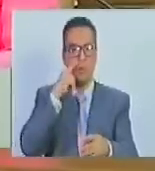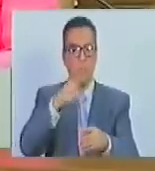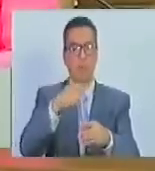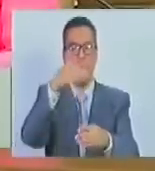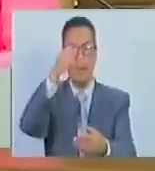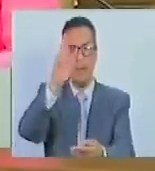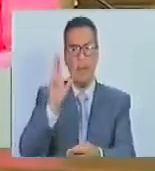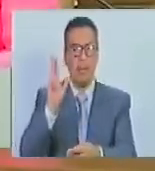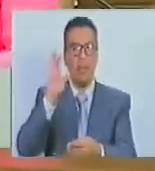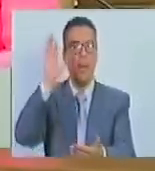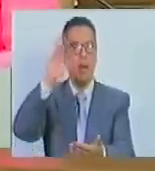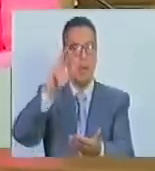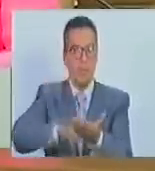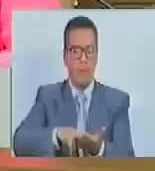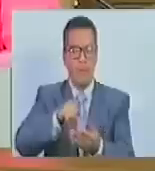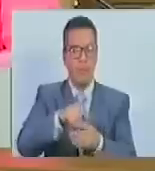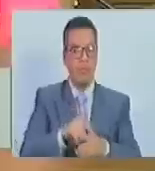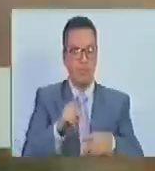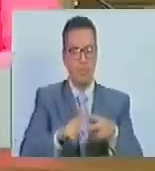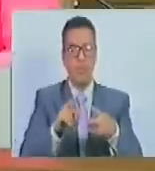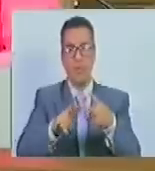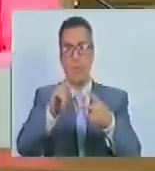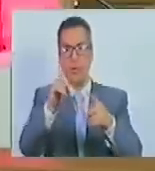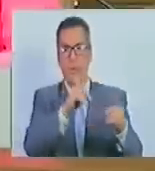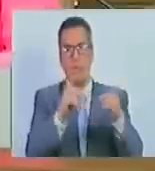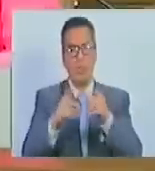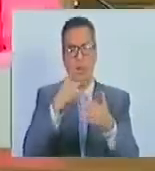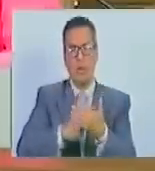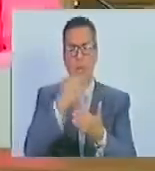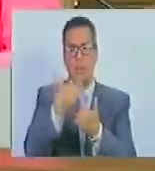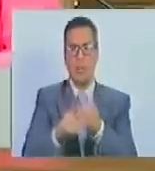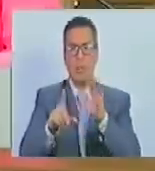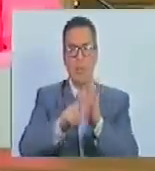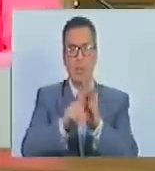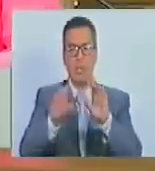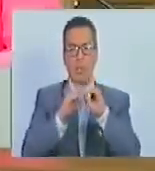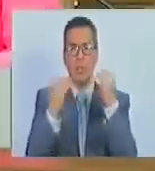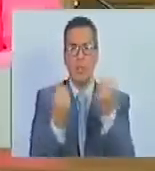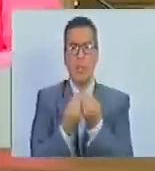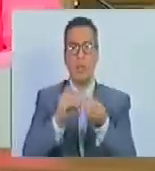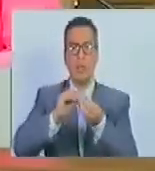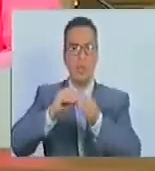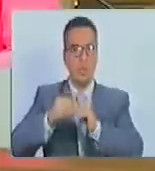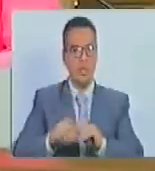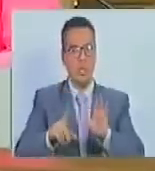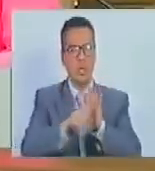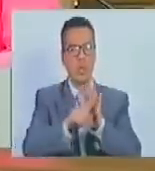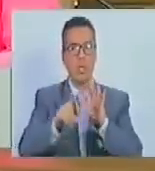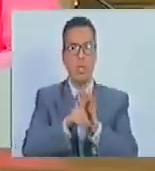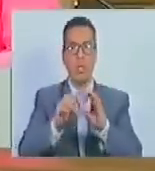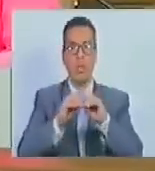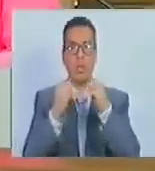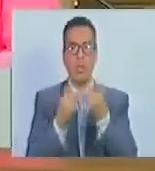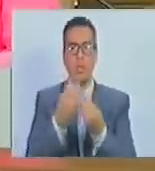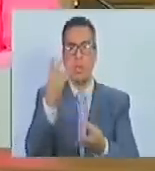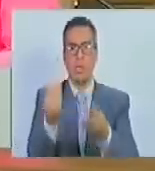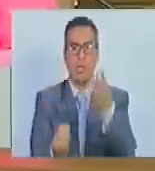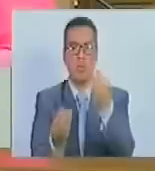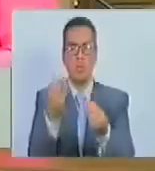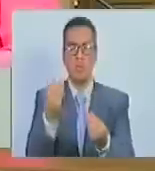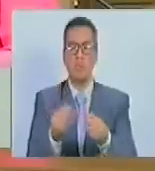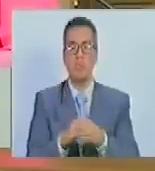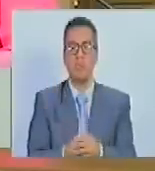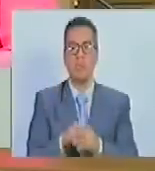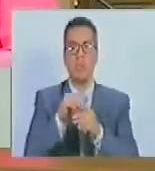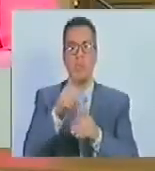aprobado. Segundo, segunda discusión del proyecto de ley orgánica de reforma de la ley orgánica de los consejos comunales.